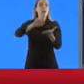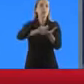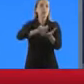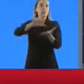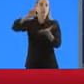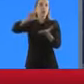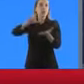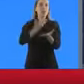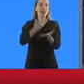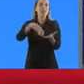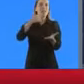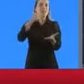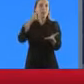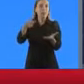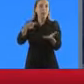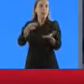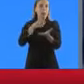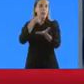maneja su agenda.